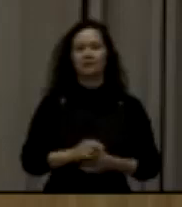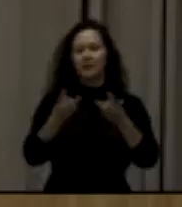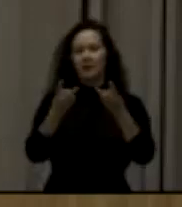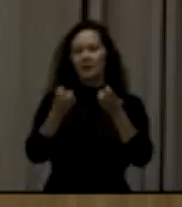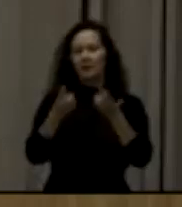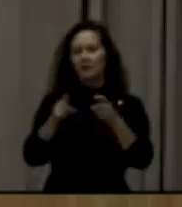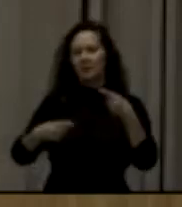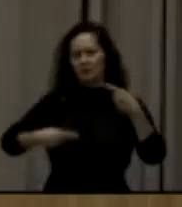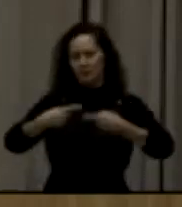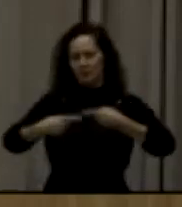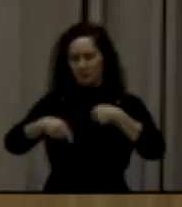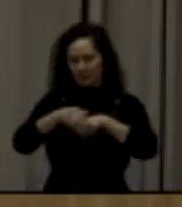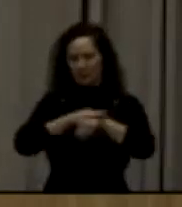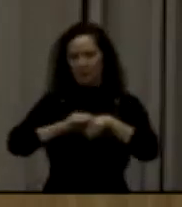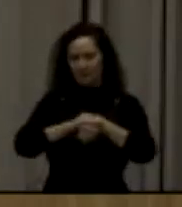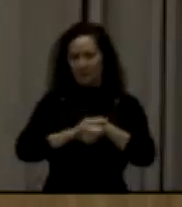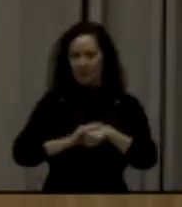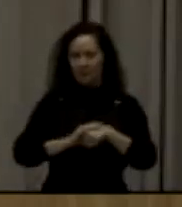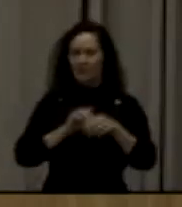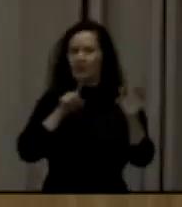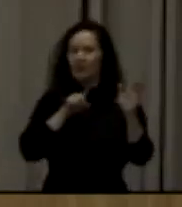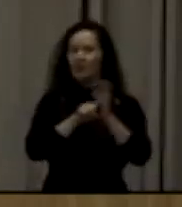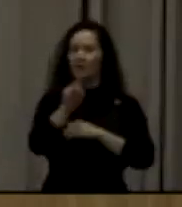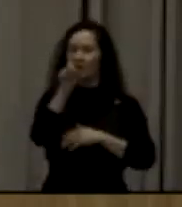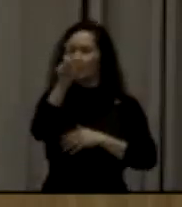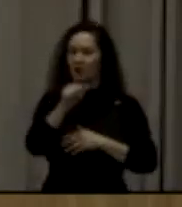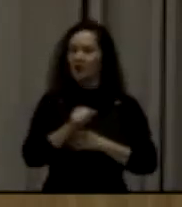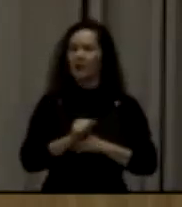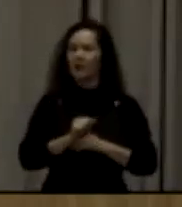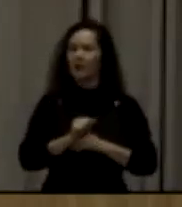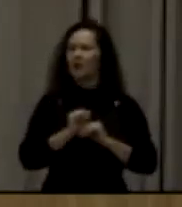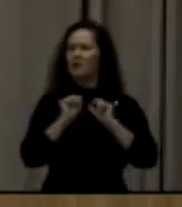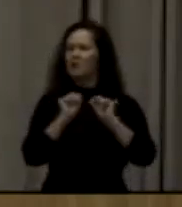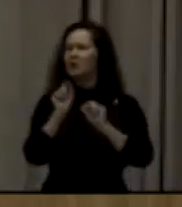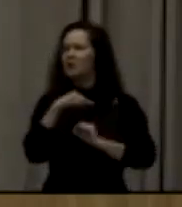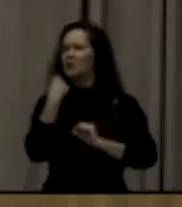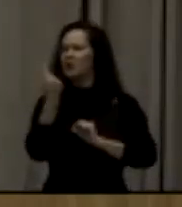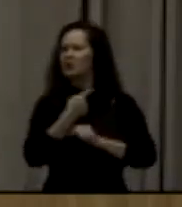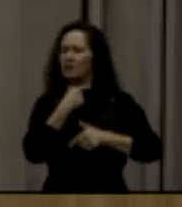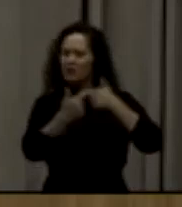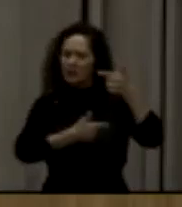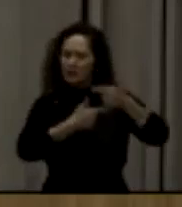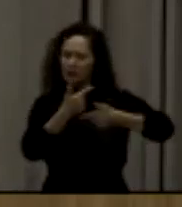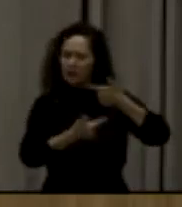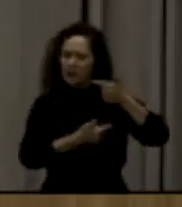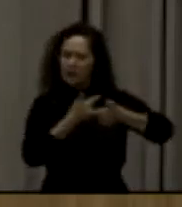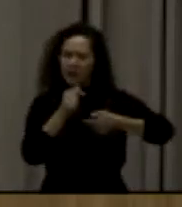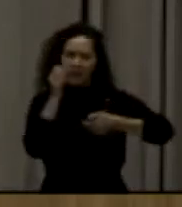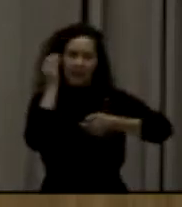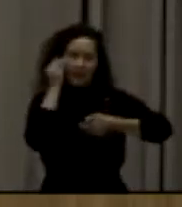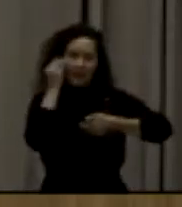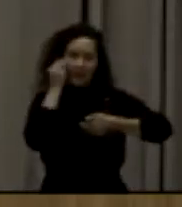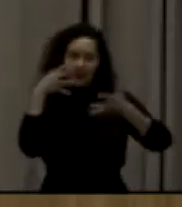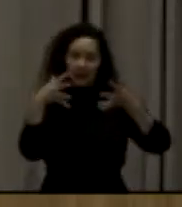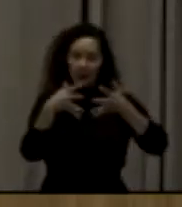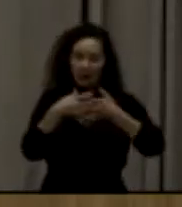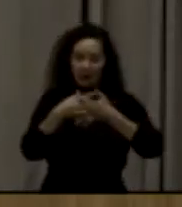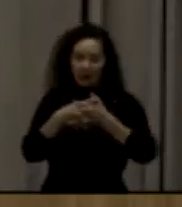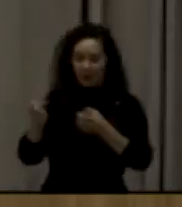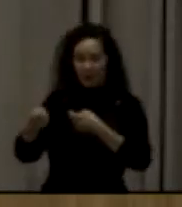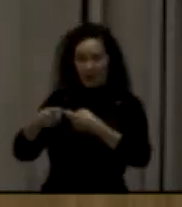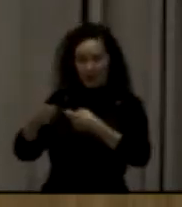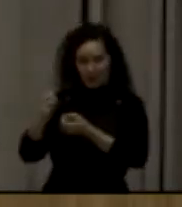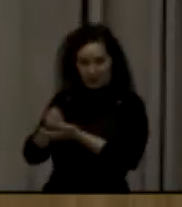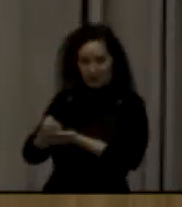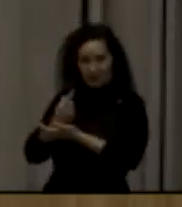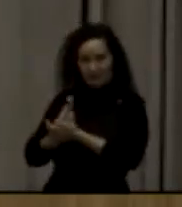debate Y es que ha estado haciendo el complejo médico industrial El capital